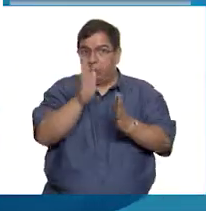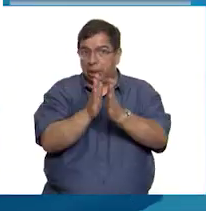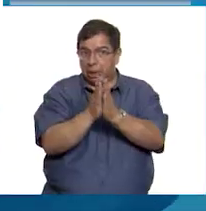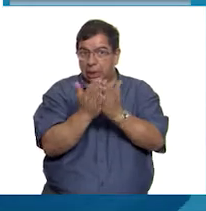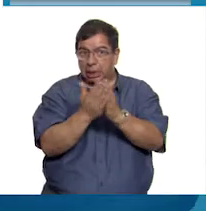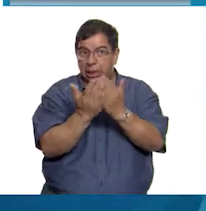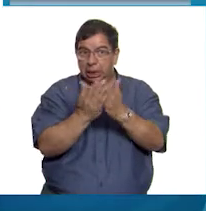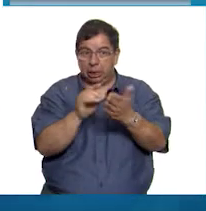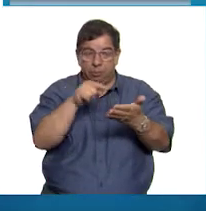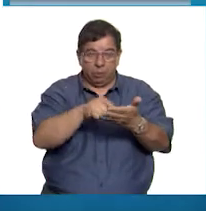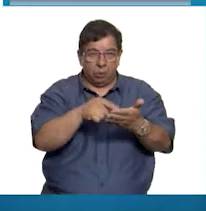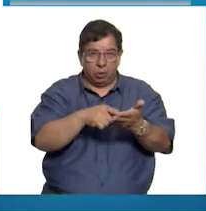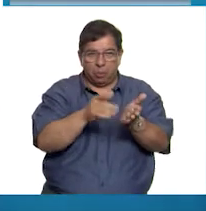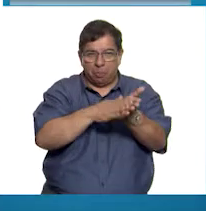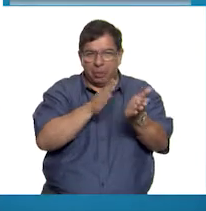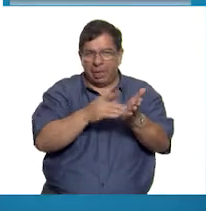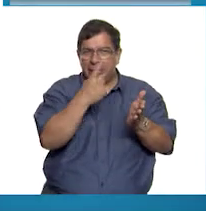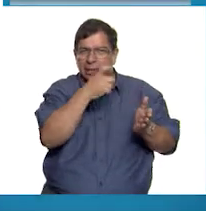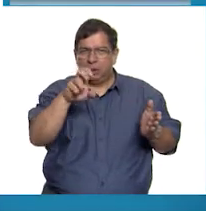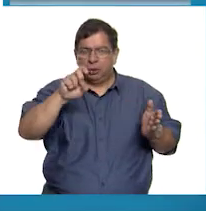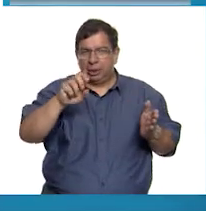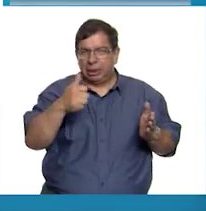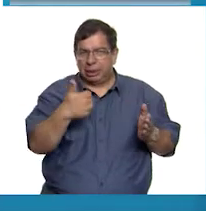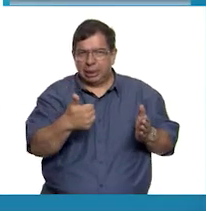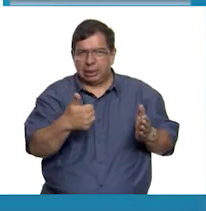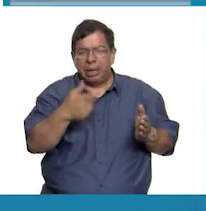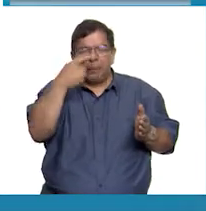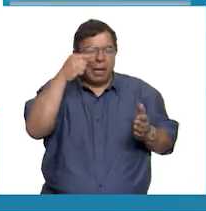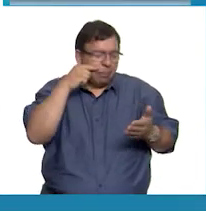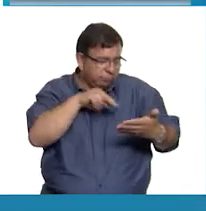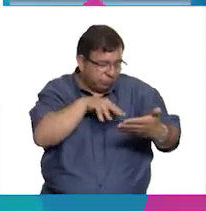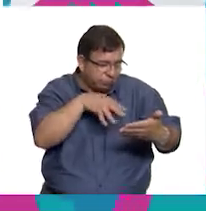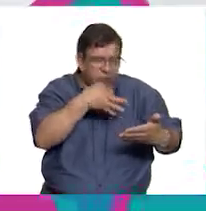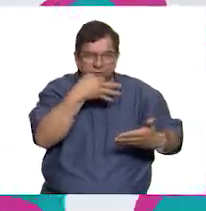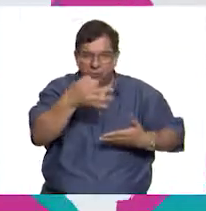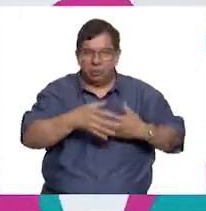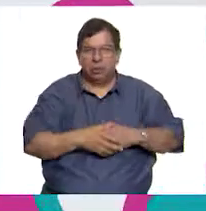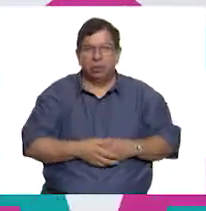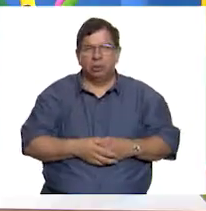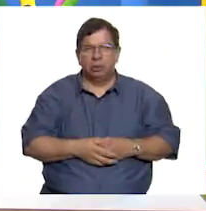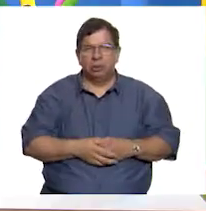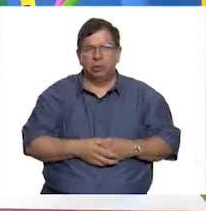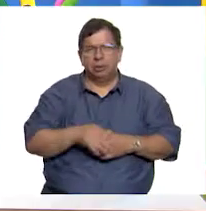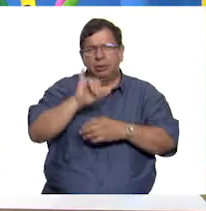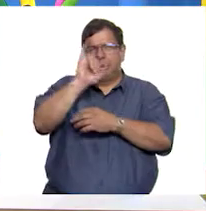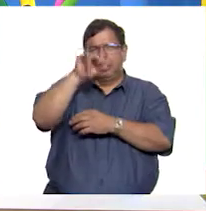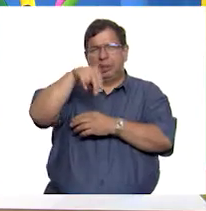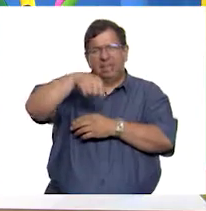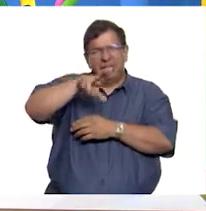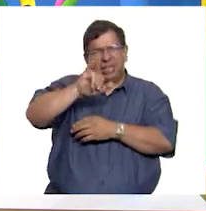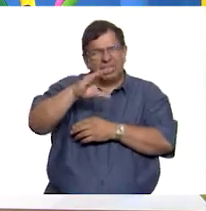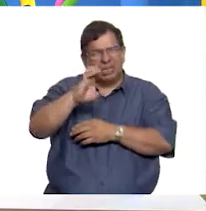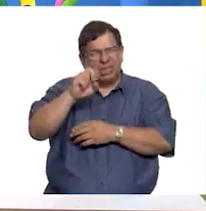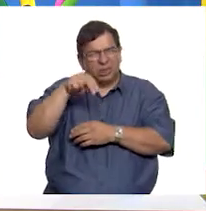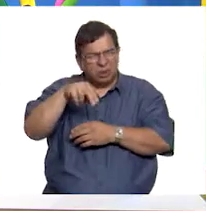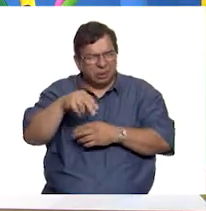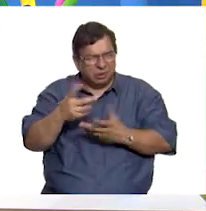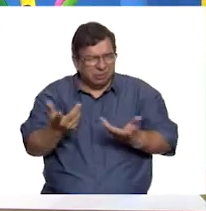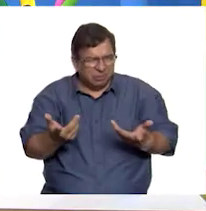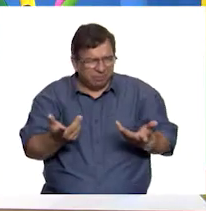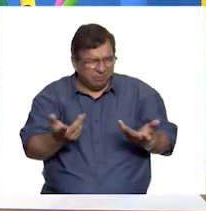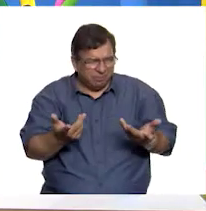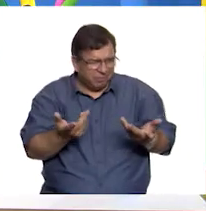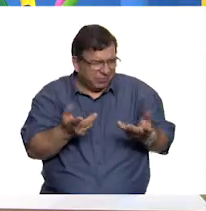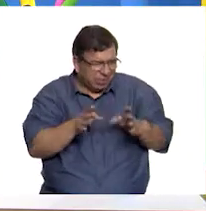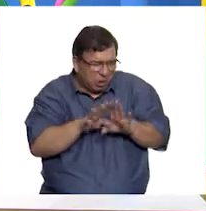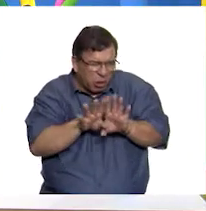la página 136 para poder consultar la información. ¿La Inquisición? Eso me suena a una cosa muy